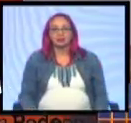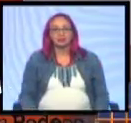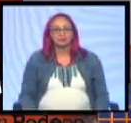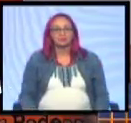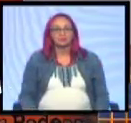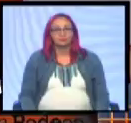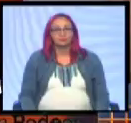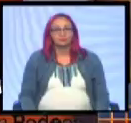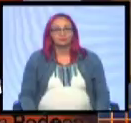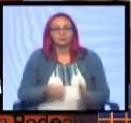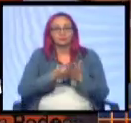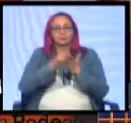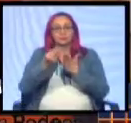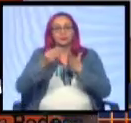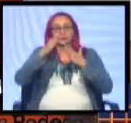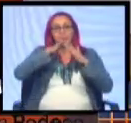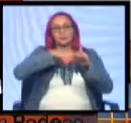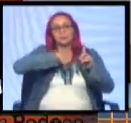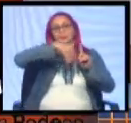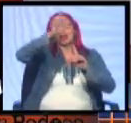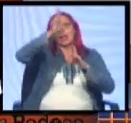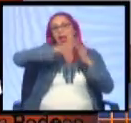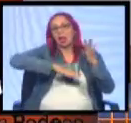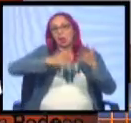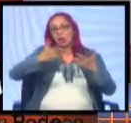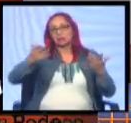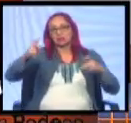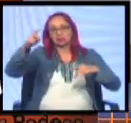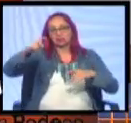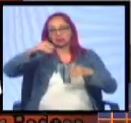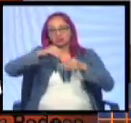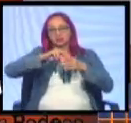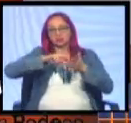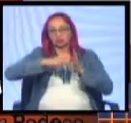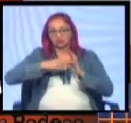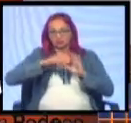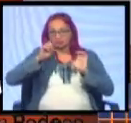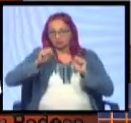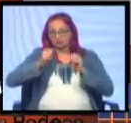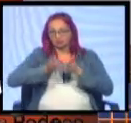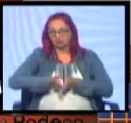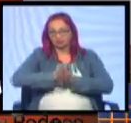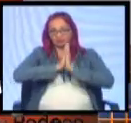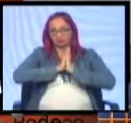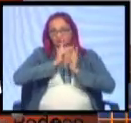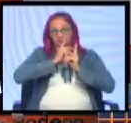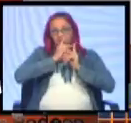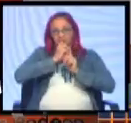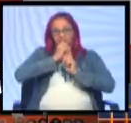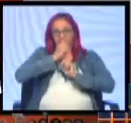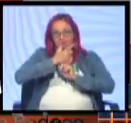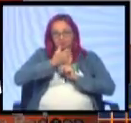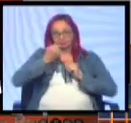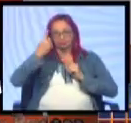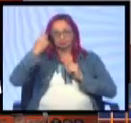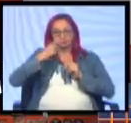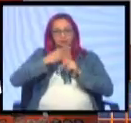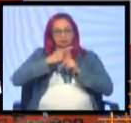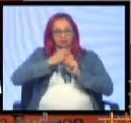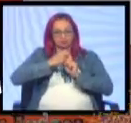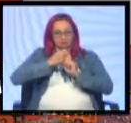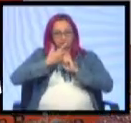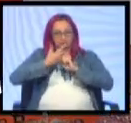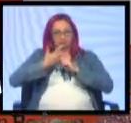adquirir o pintar alguna cosa que sea necesario. Bueno, se puede solicitar a la Junta de Protección Social. La Junta de